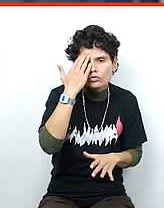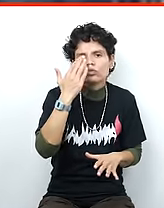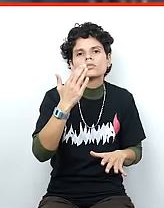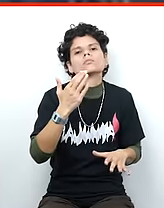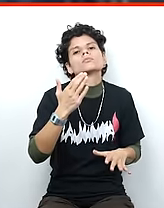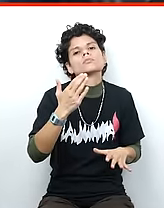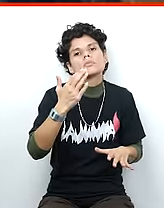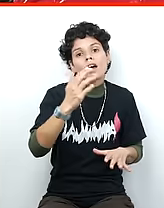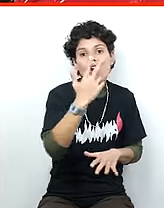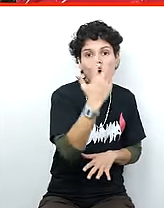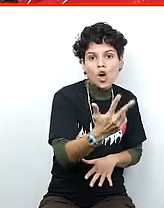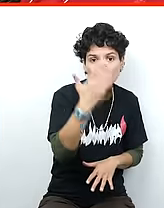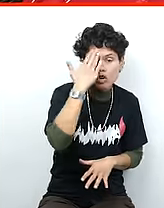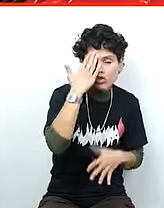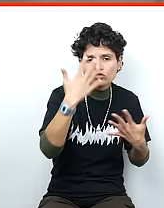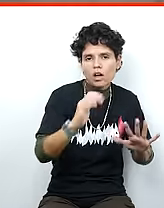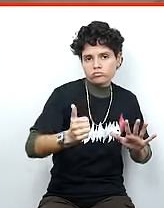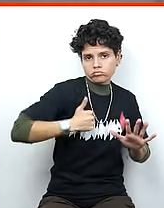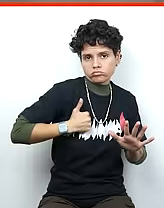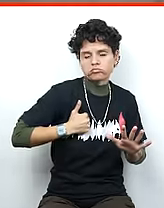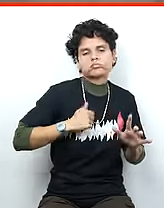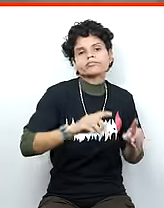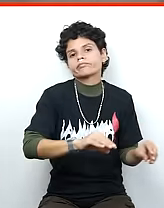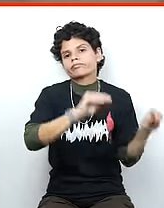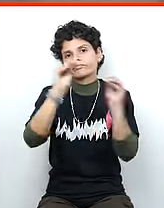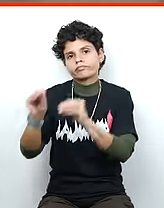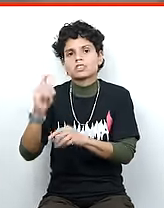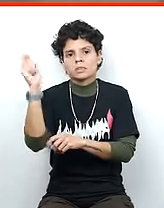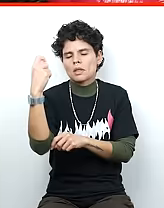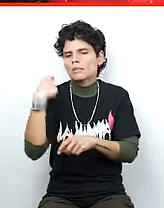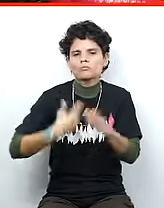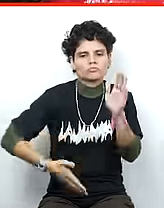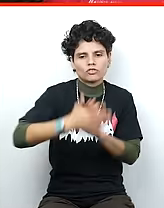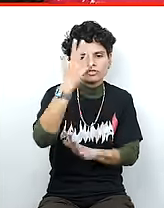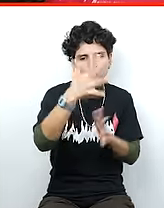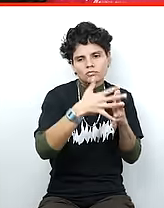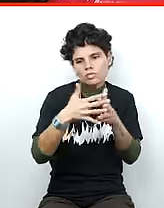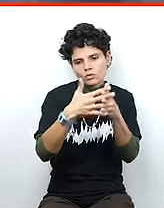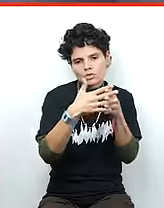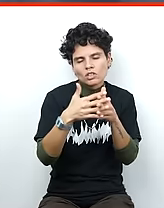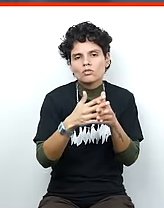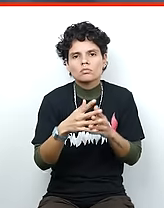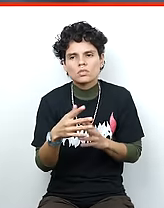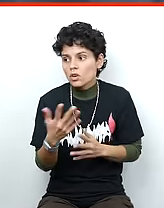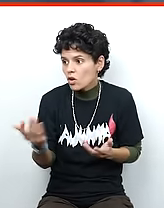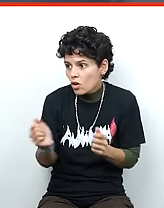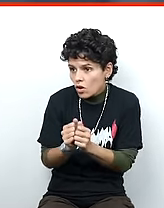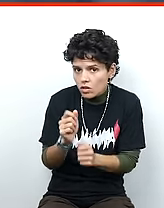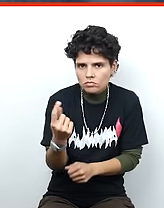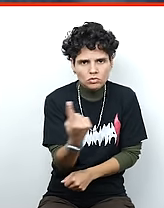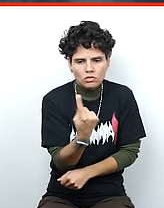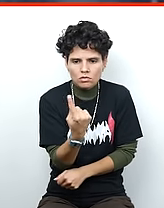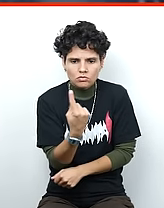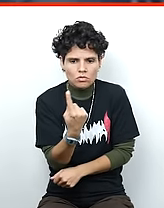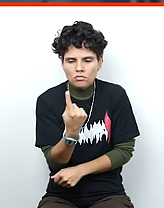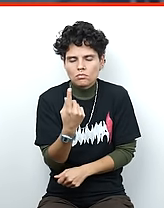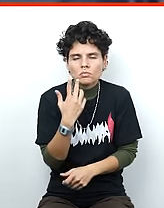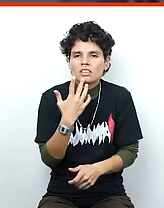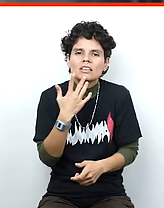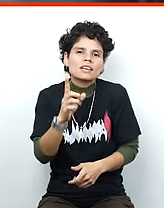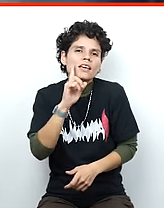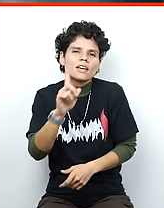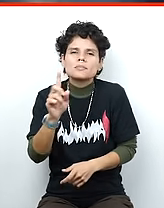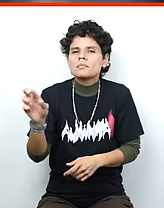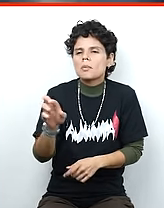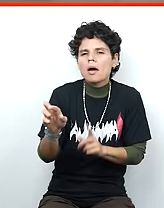el 8 de agosto, y yo me fui en septiembre. Al tiro me fui. ¿Al tiro? ¿Mayoría de edad? ¡Pum! Me fui, ¿y sí, y no me, y no me solo. Y no me fui antes porque yo con mi papá no hablaba en